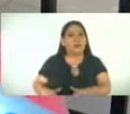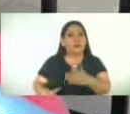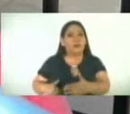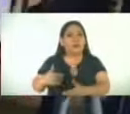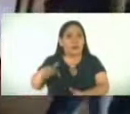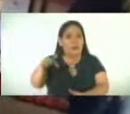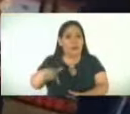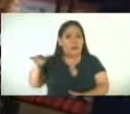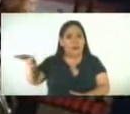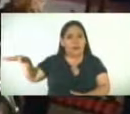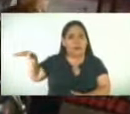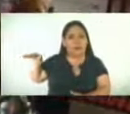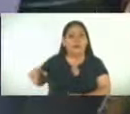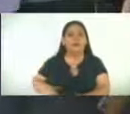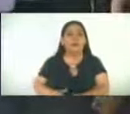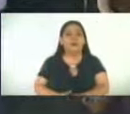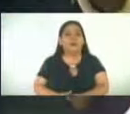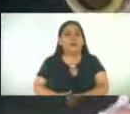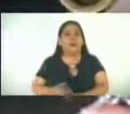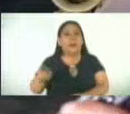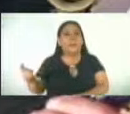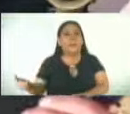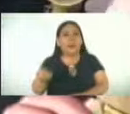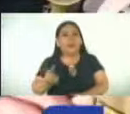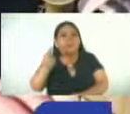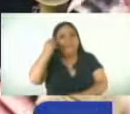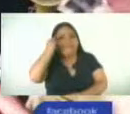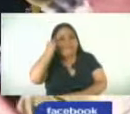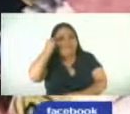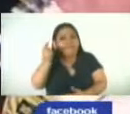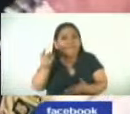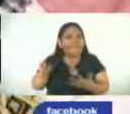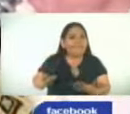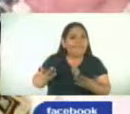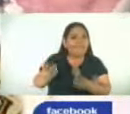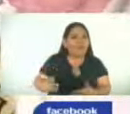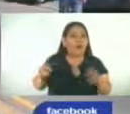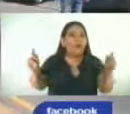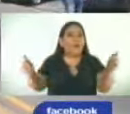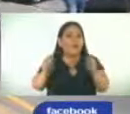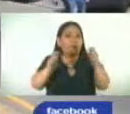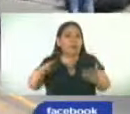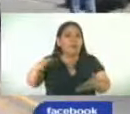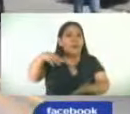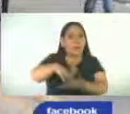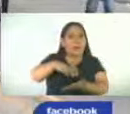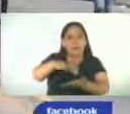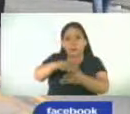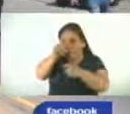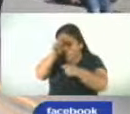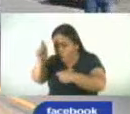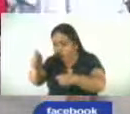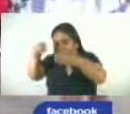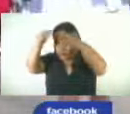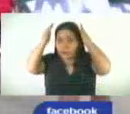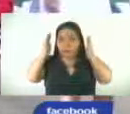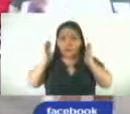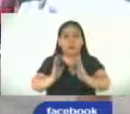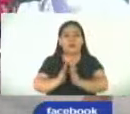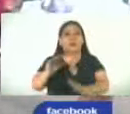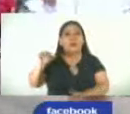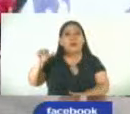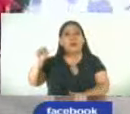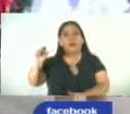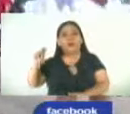Sacamil. Mientras que otros tienen muchas expectativas de las fiestas patronales dedicadas a la Virgen de Asunción, tomando